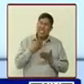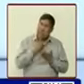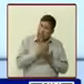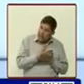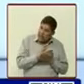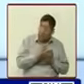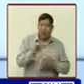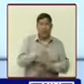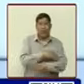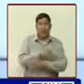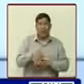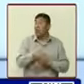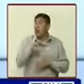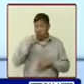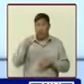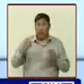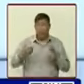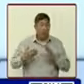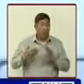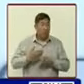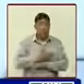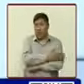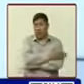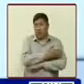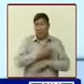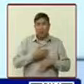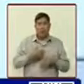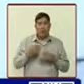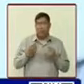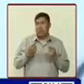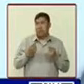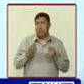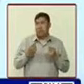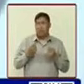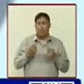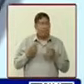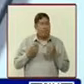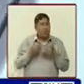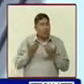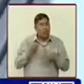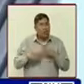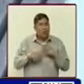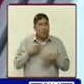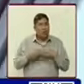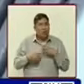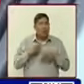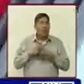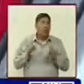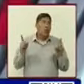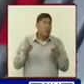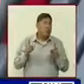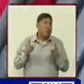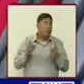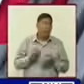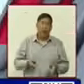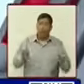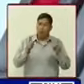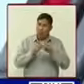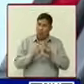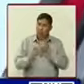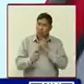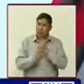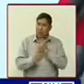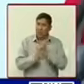te tengo que confesar. ¿Por qué pasas por ahí? Paso por ahí, pero bueno, agarramos un desvío y no nos dimos cuenta del problema, aunque cuando el